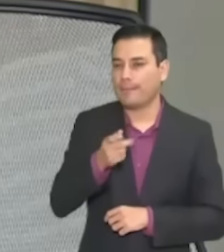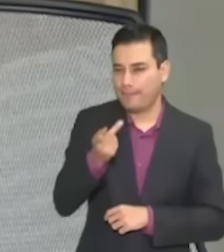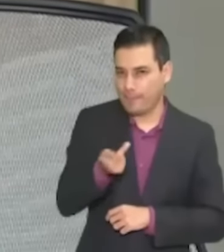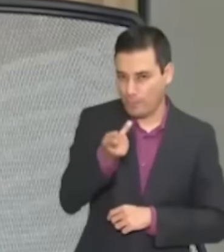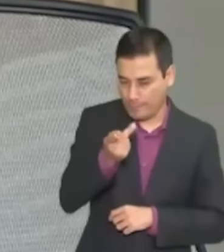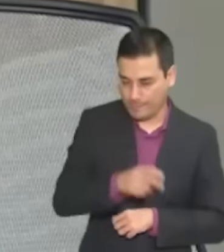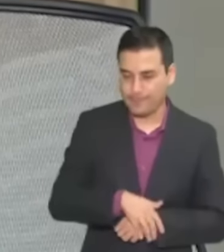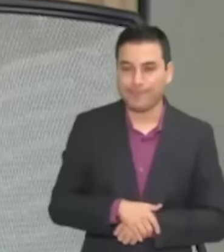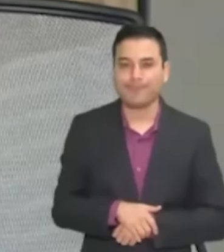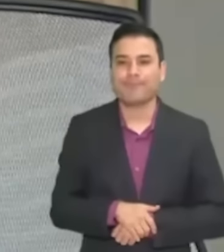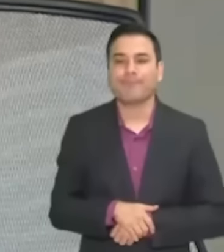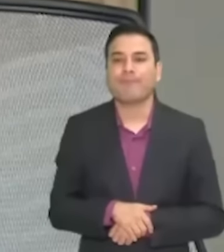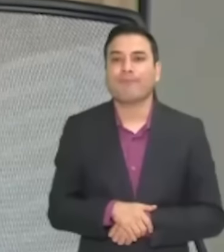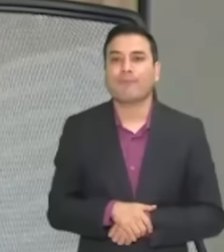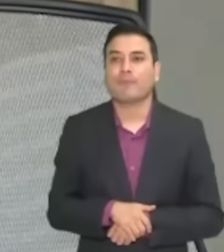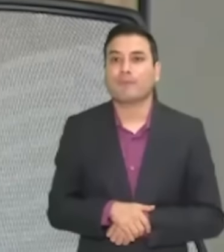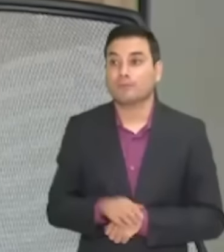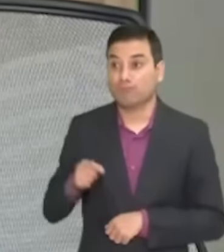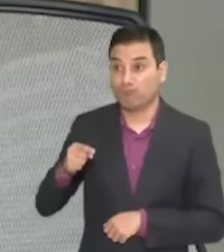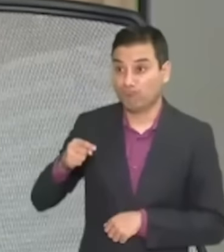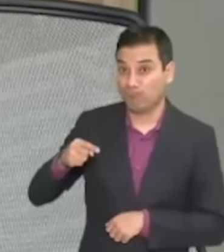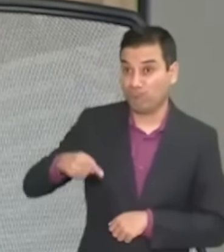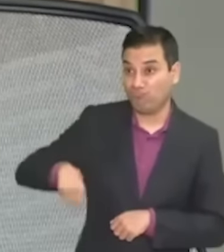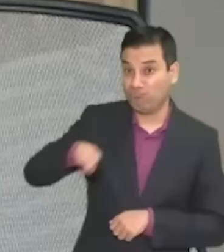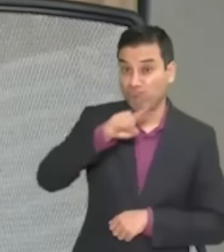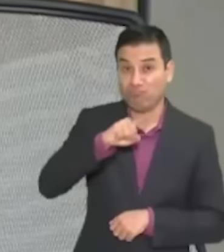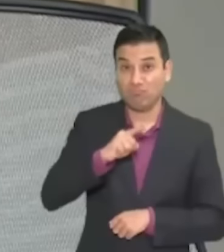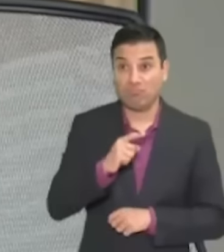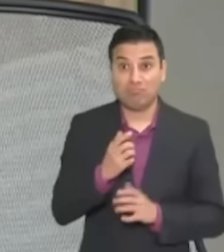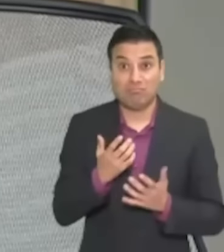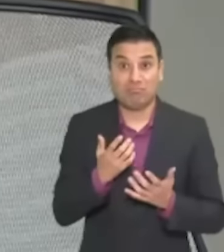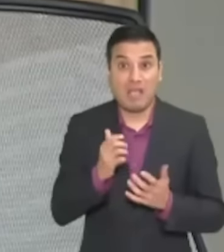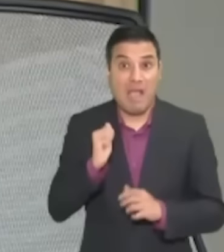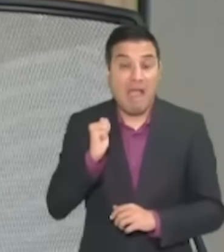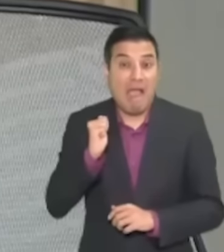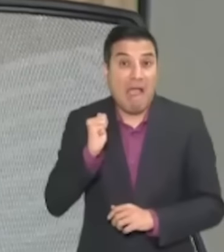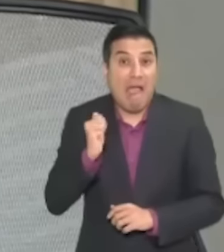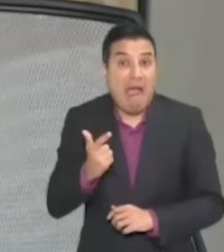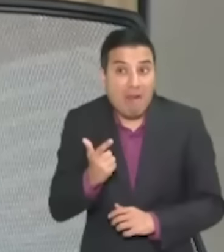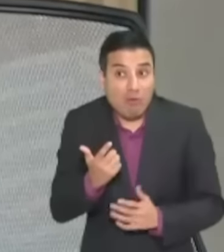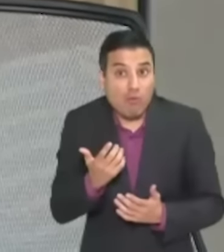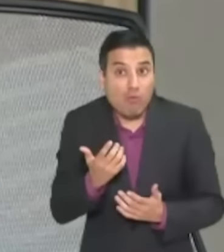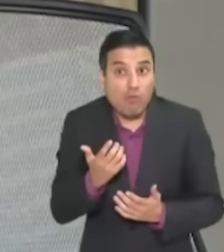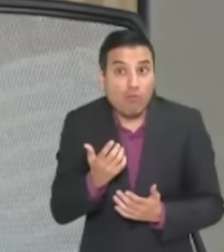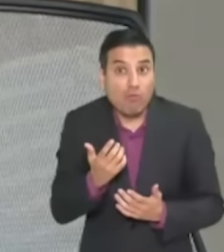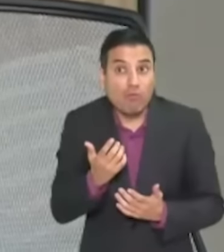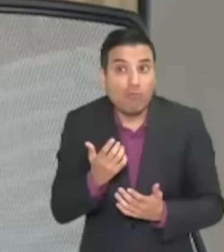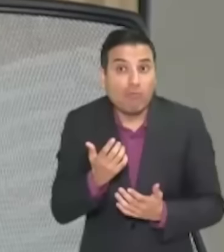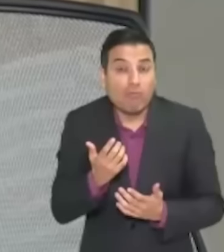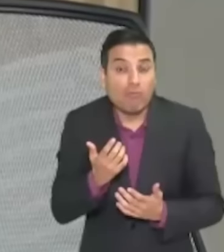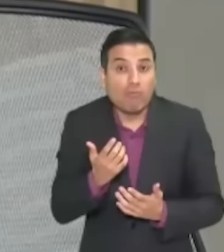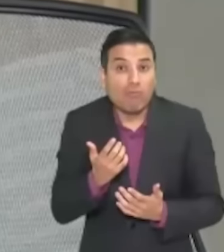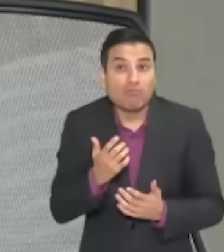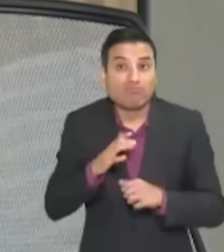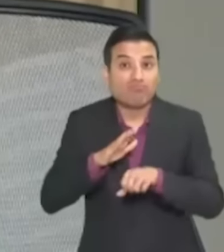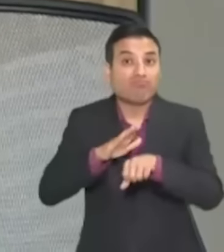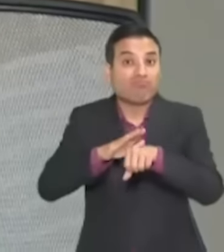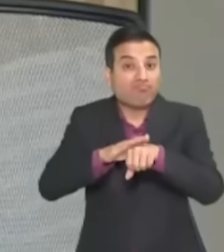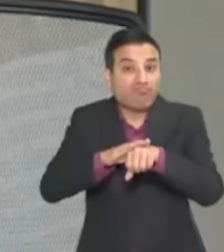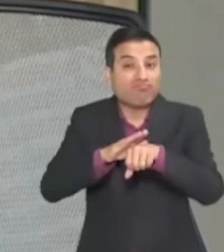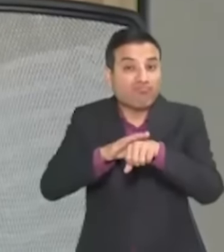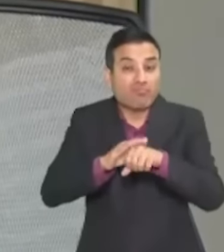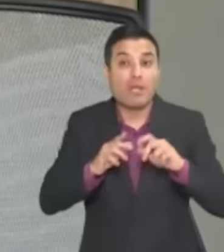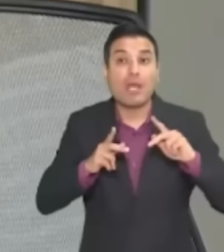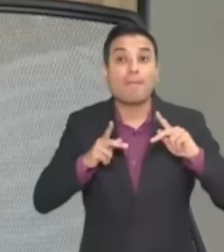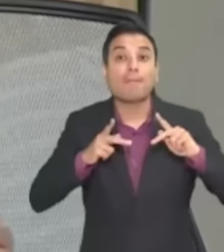respecto a si vamos a actuar de manera oficiosa o a petición de parte ante un posible incumplimiento en este periodo